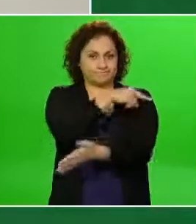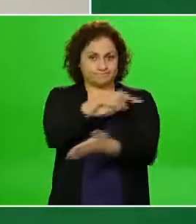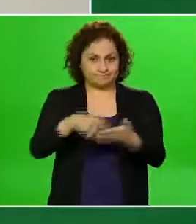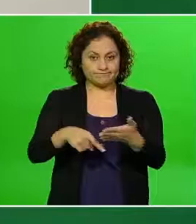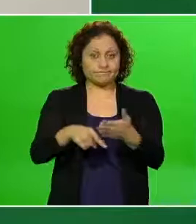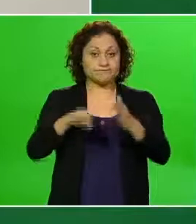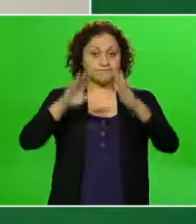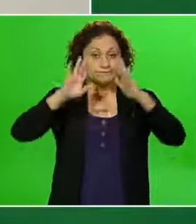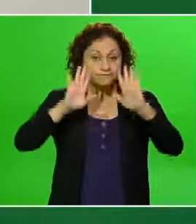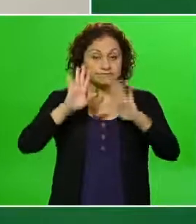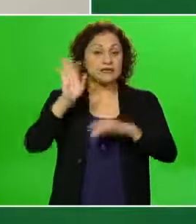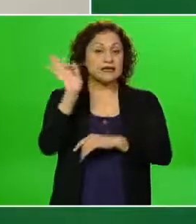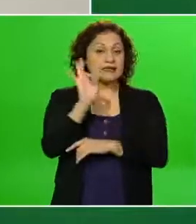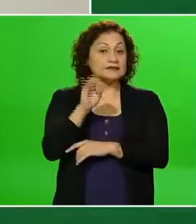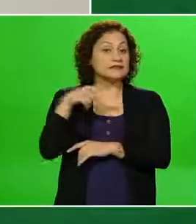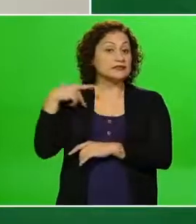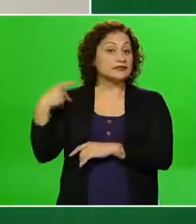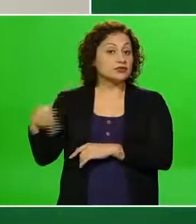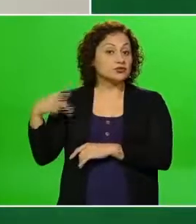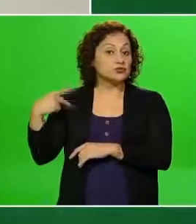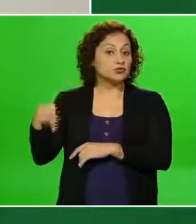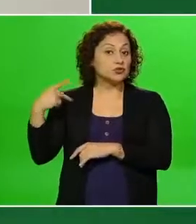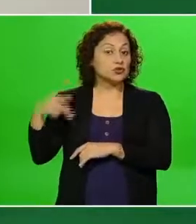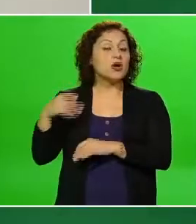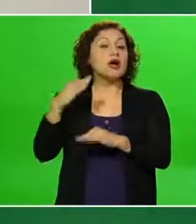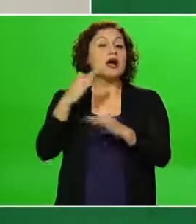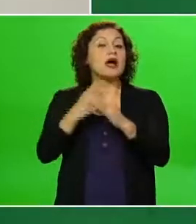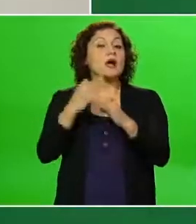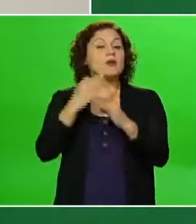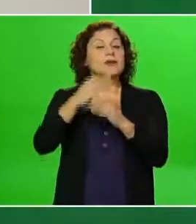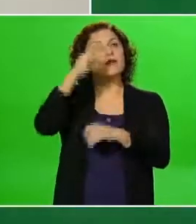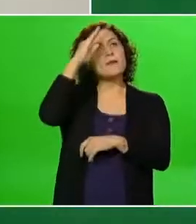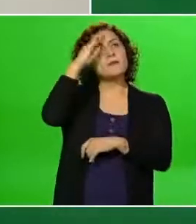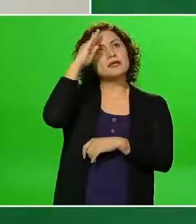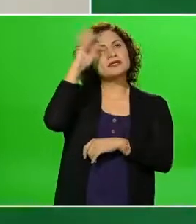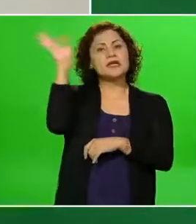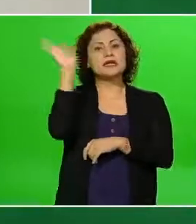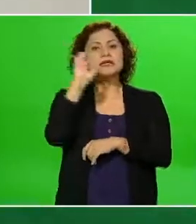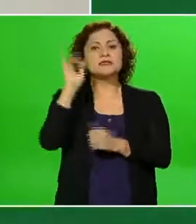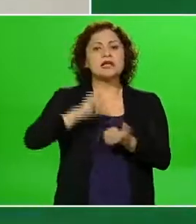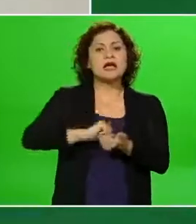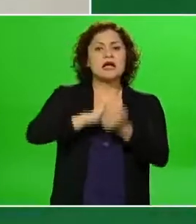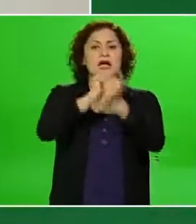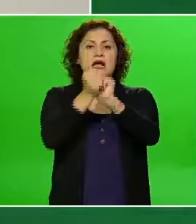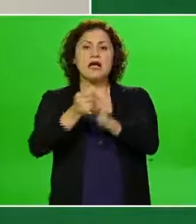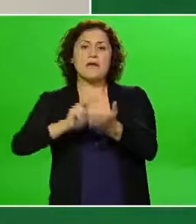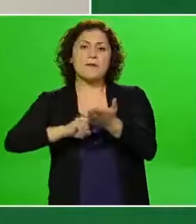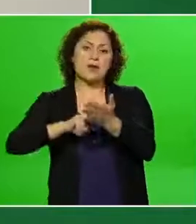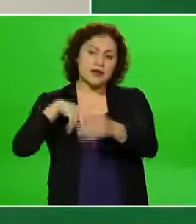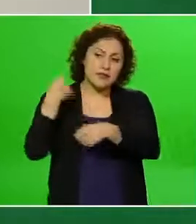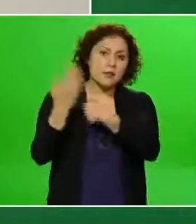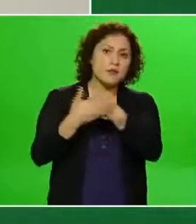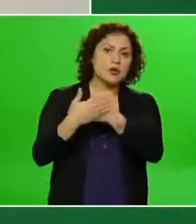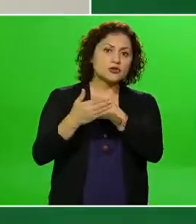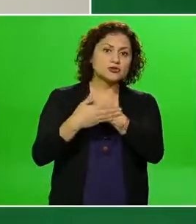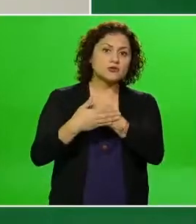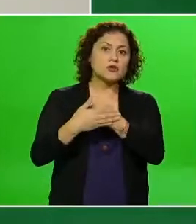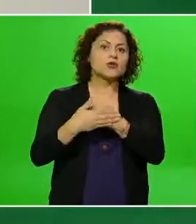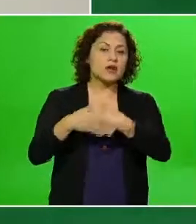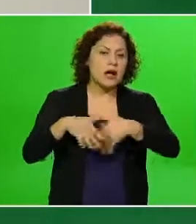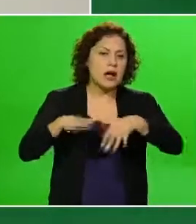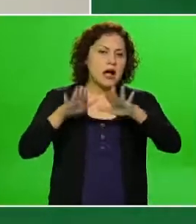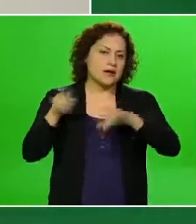si alcanza el periodo escolar actual y volvieran nuevamente al verde en un siguiente ciclo del semáforo, como lo hicieron